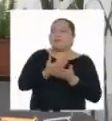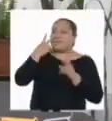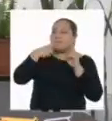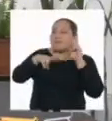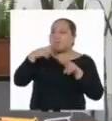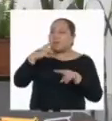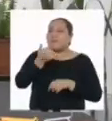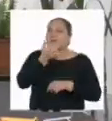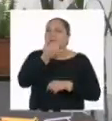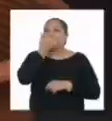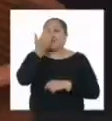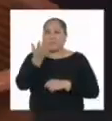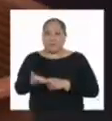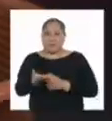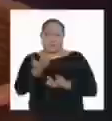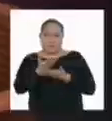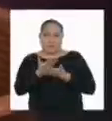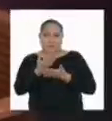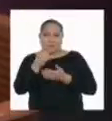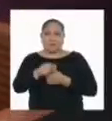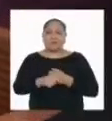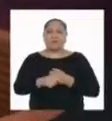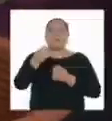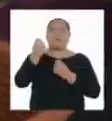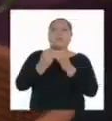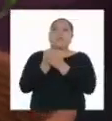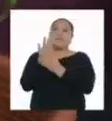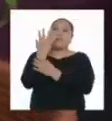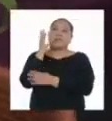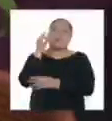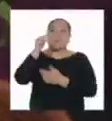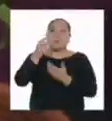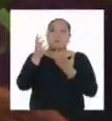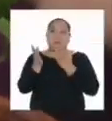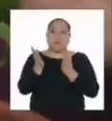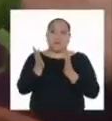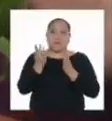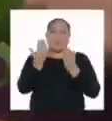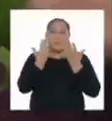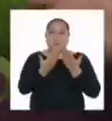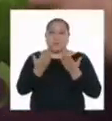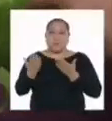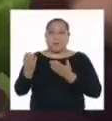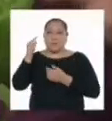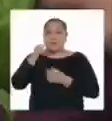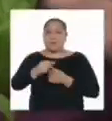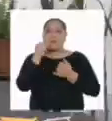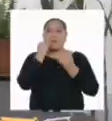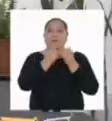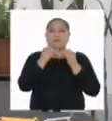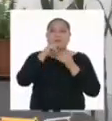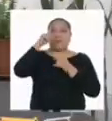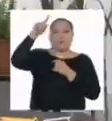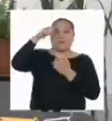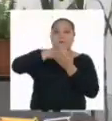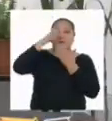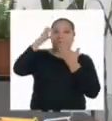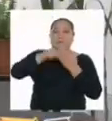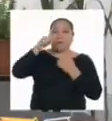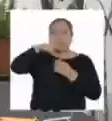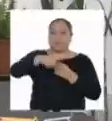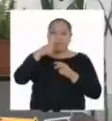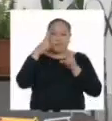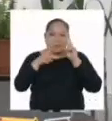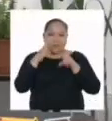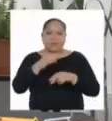experimento luego de 7 días. Aquí tenemos la planta que preparamos en el último programa para esta experiencia. Vamos a ver